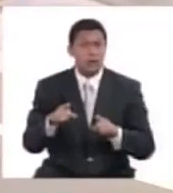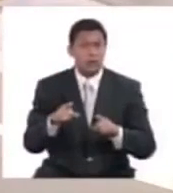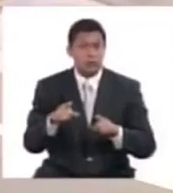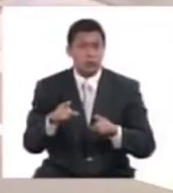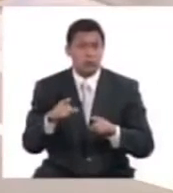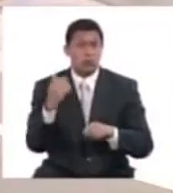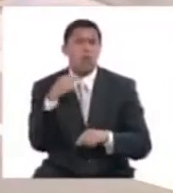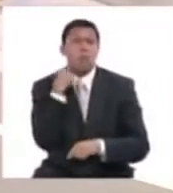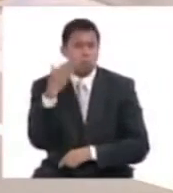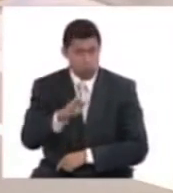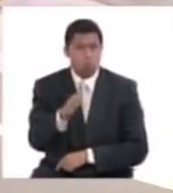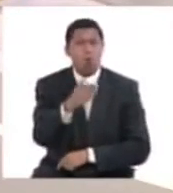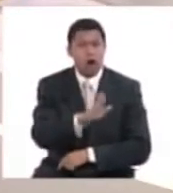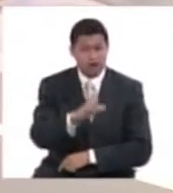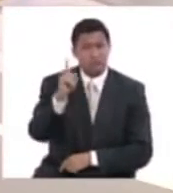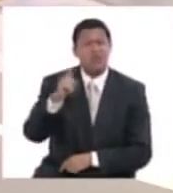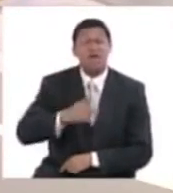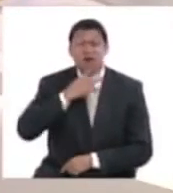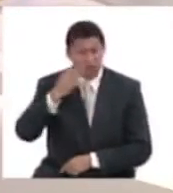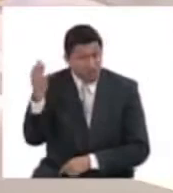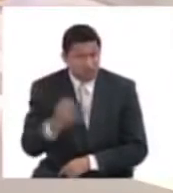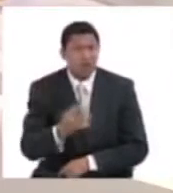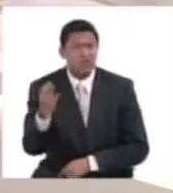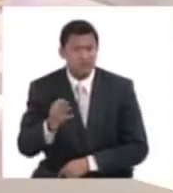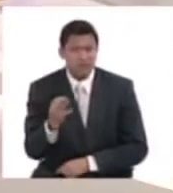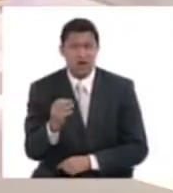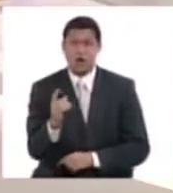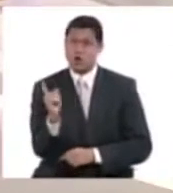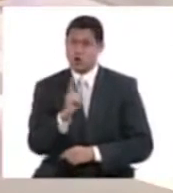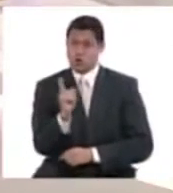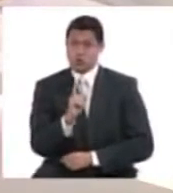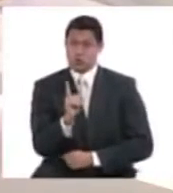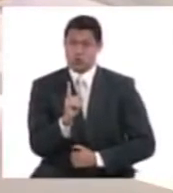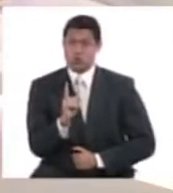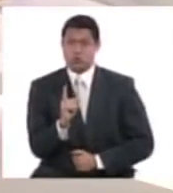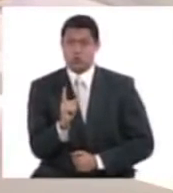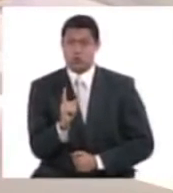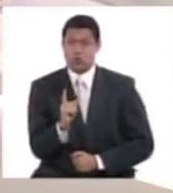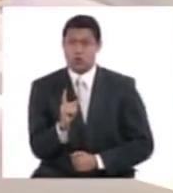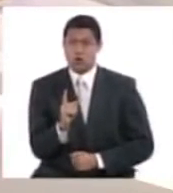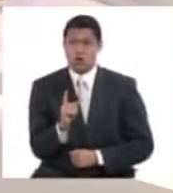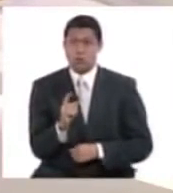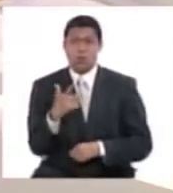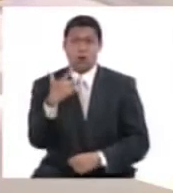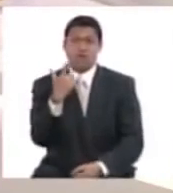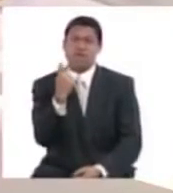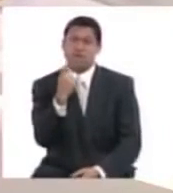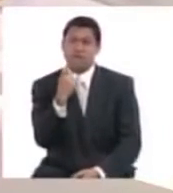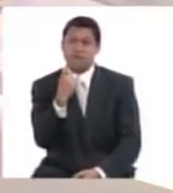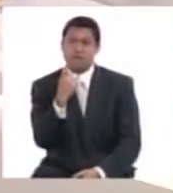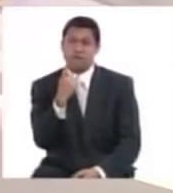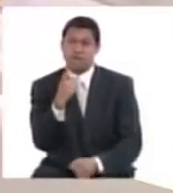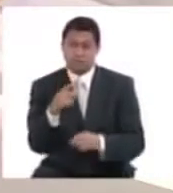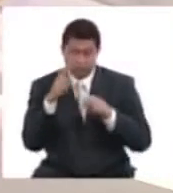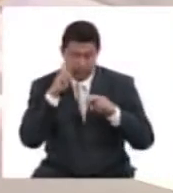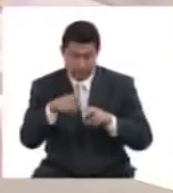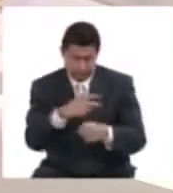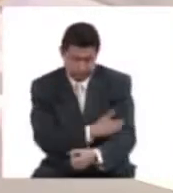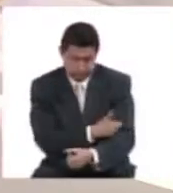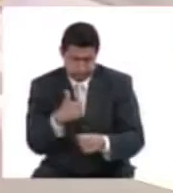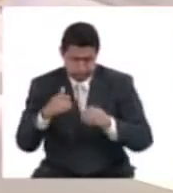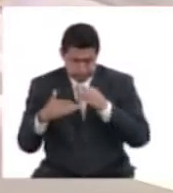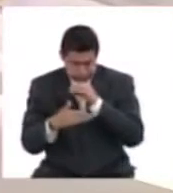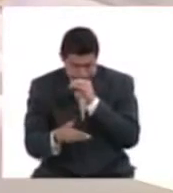de fallecidos, que también fueron confirmados, no solamente por suero o por cultivo, que es el medio